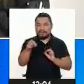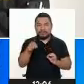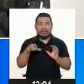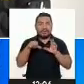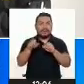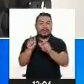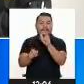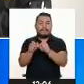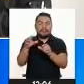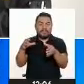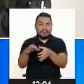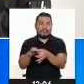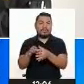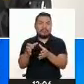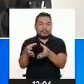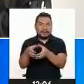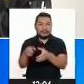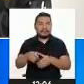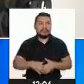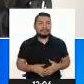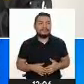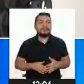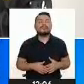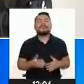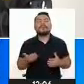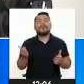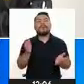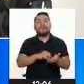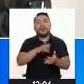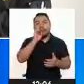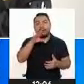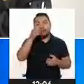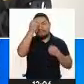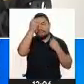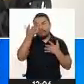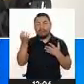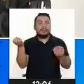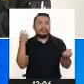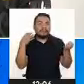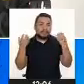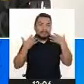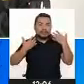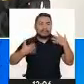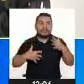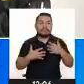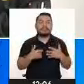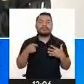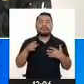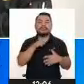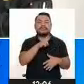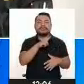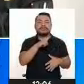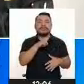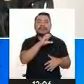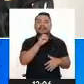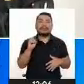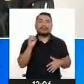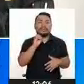de esta persona. Como le vuelvo a repetir, la información ha llevado a un 100% de